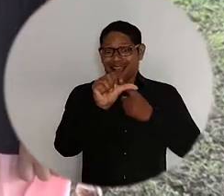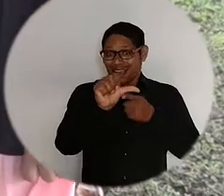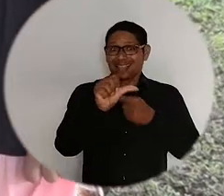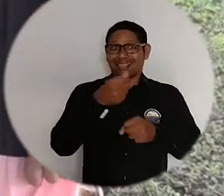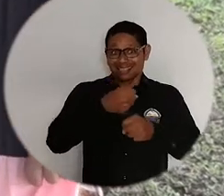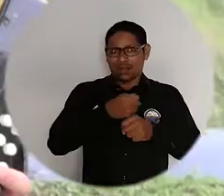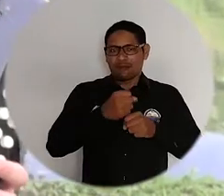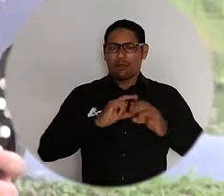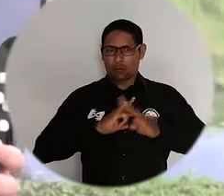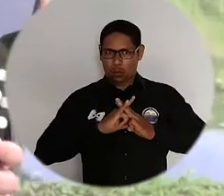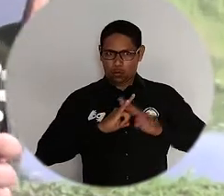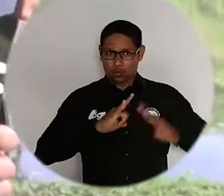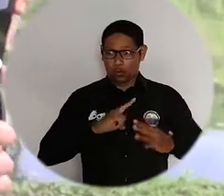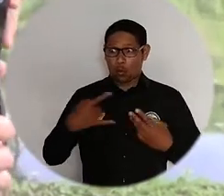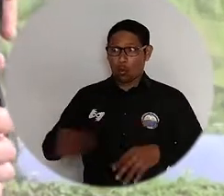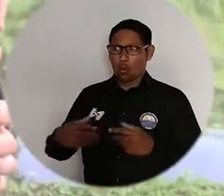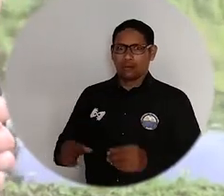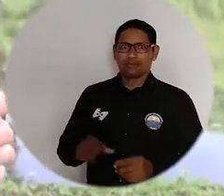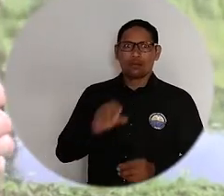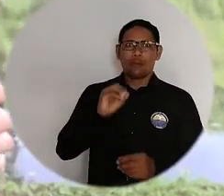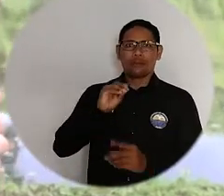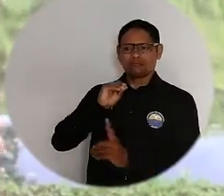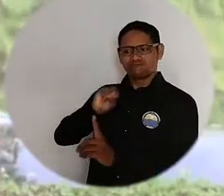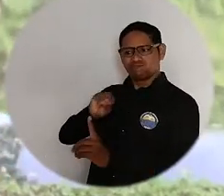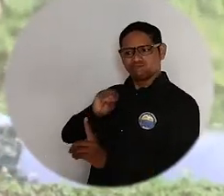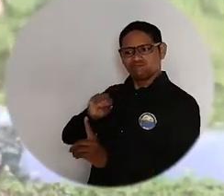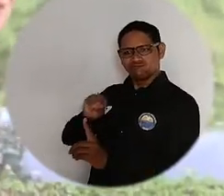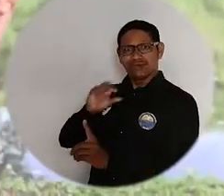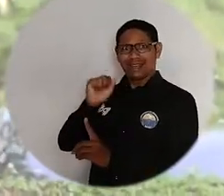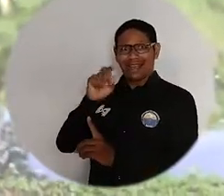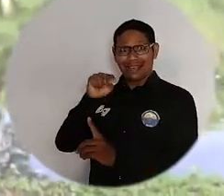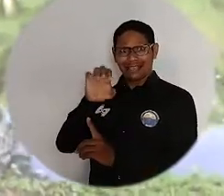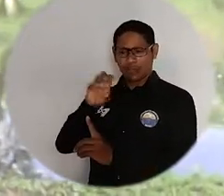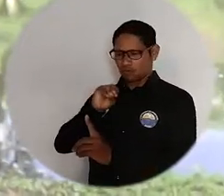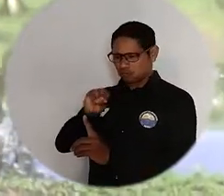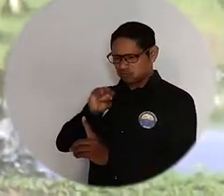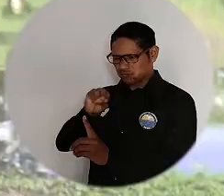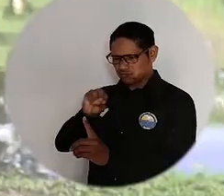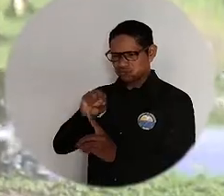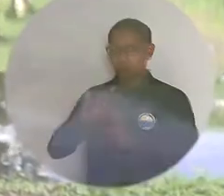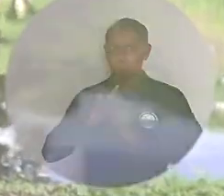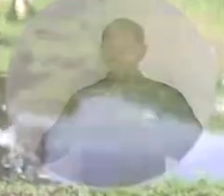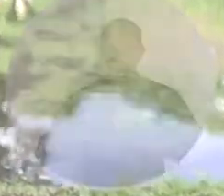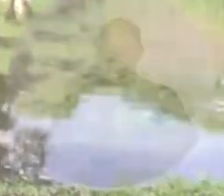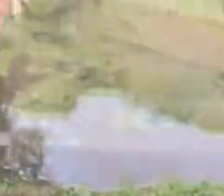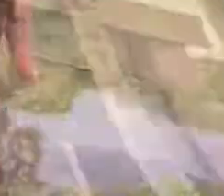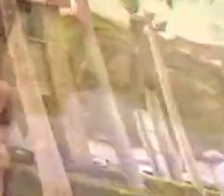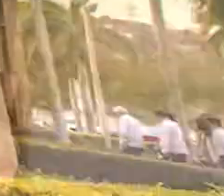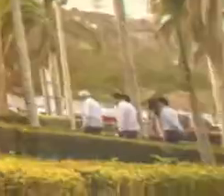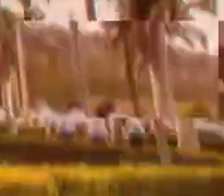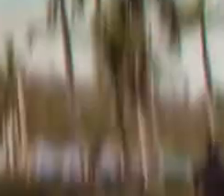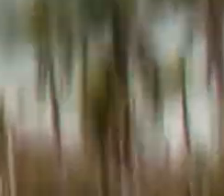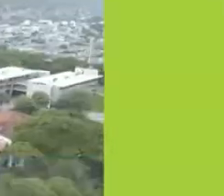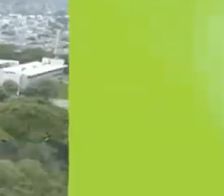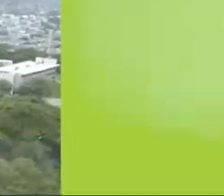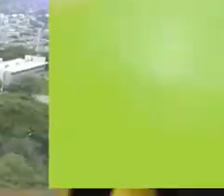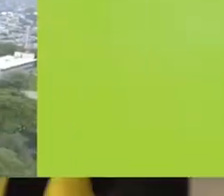universidad del magdalena y un talentoso pupilo de carmelo hernández caro instructor de acordeón de la alma máter